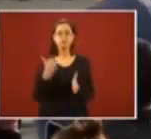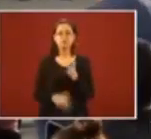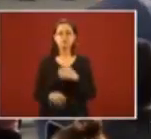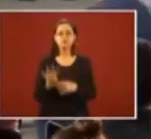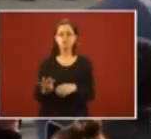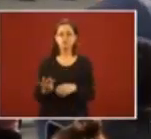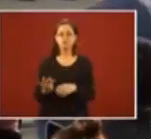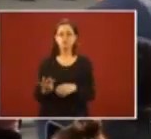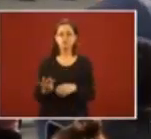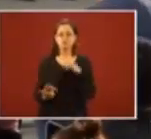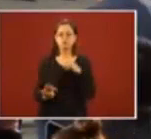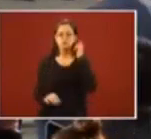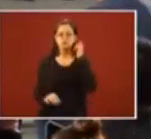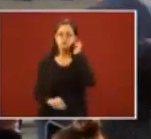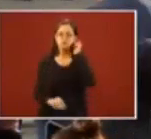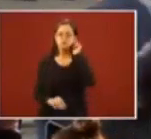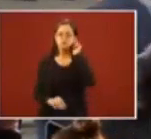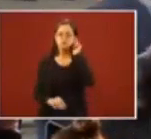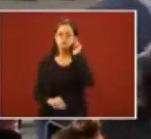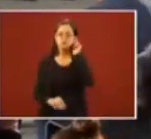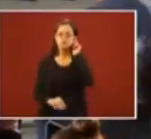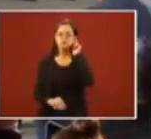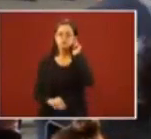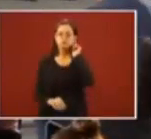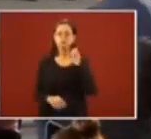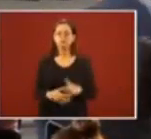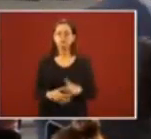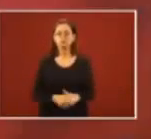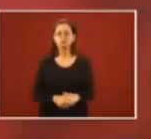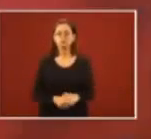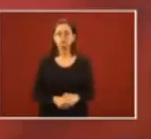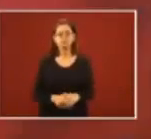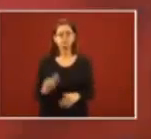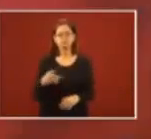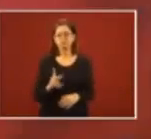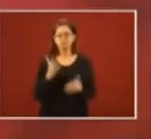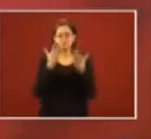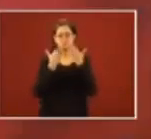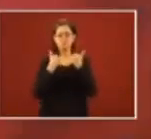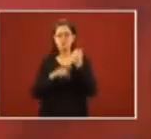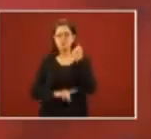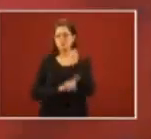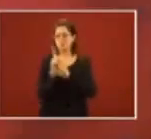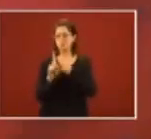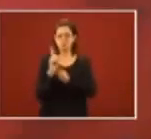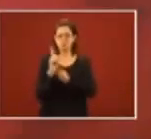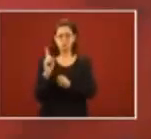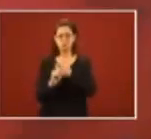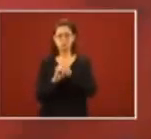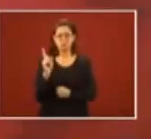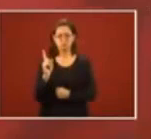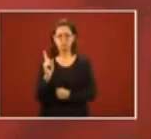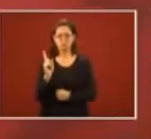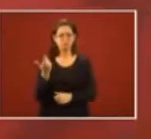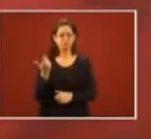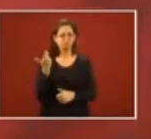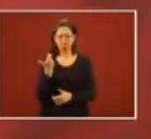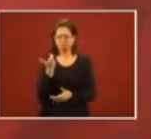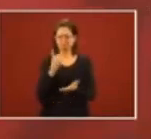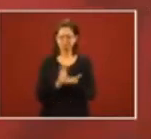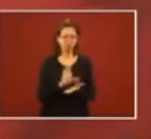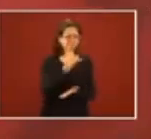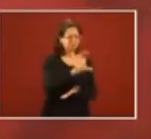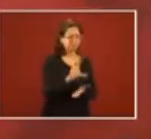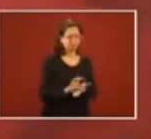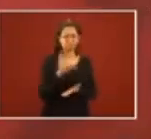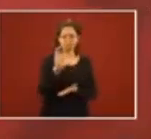Faltan 19 para ser exacto, pero falta 15. No hay ningún problema, se les van a transferir